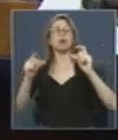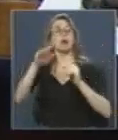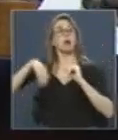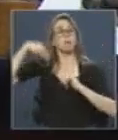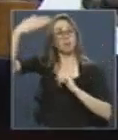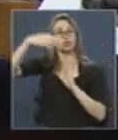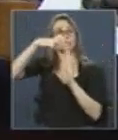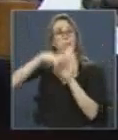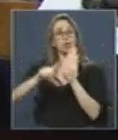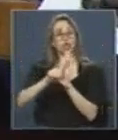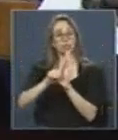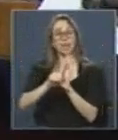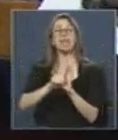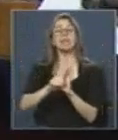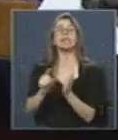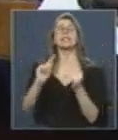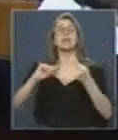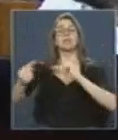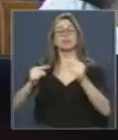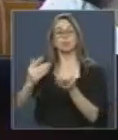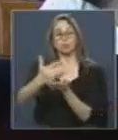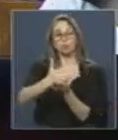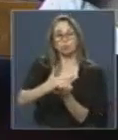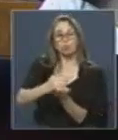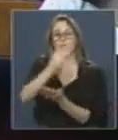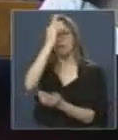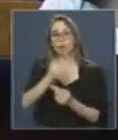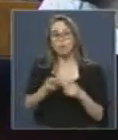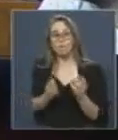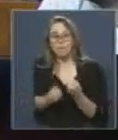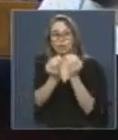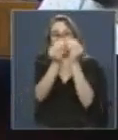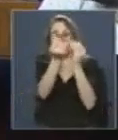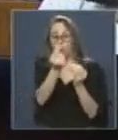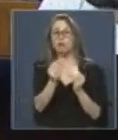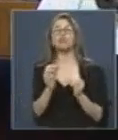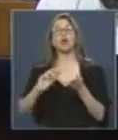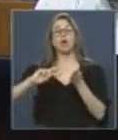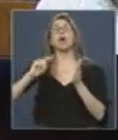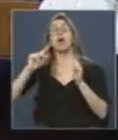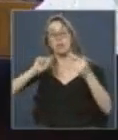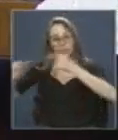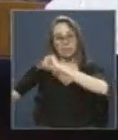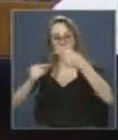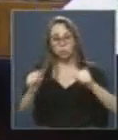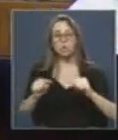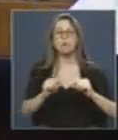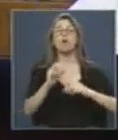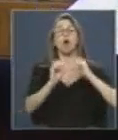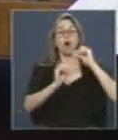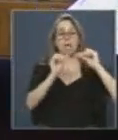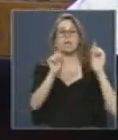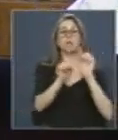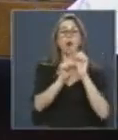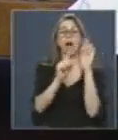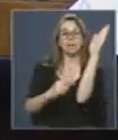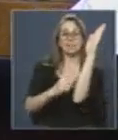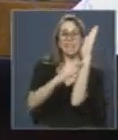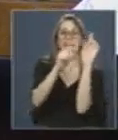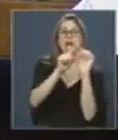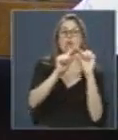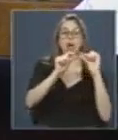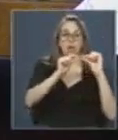pudiéramos discutir en serio la posibilidad de reajustes escalonados, progresivos, para reducir